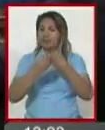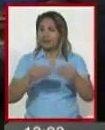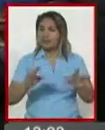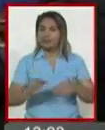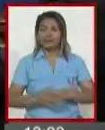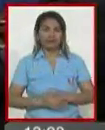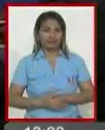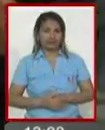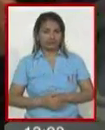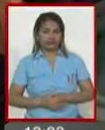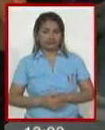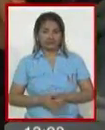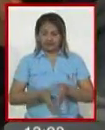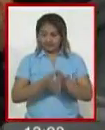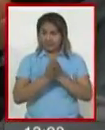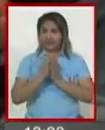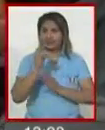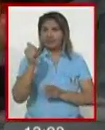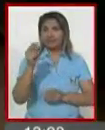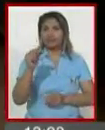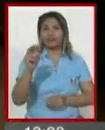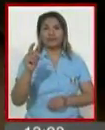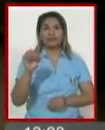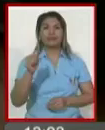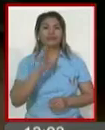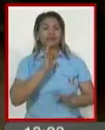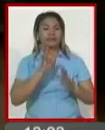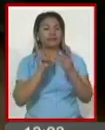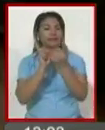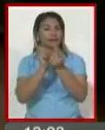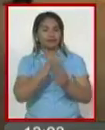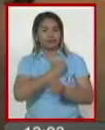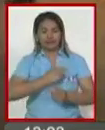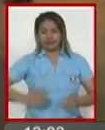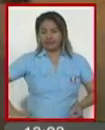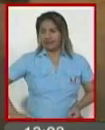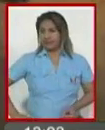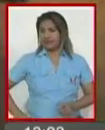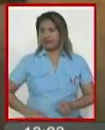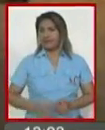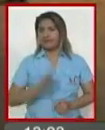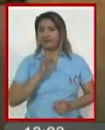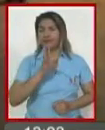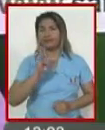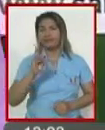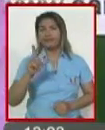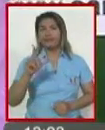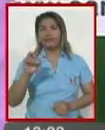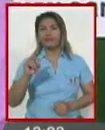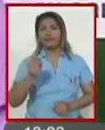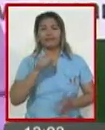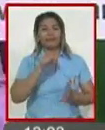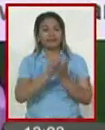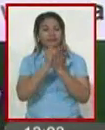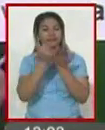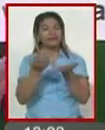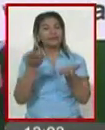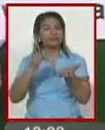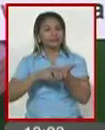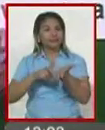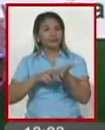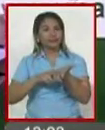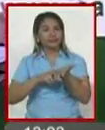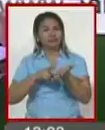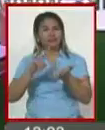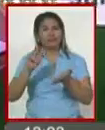perjudicado. Respecto a la solicitud de Andecruz de dialogar con el gobernador, esto señaló Vladimir Peña. 4 actas firmadas por